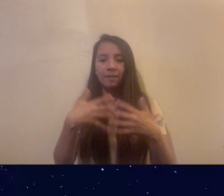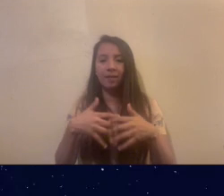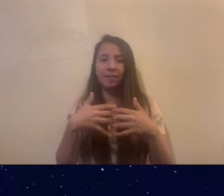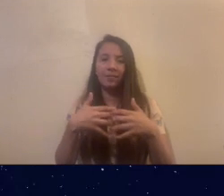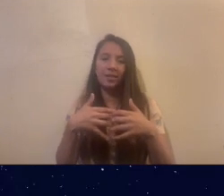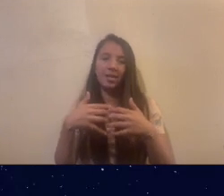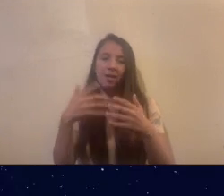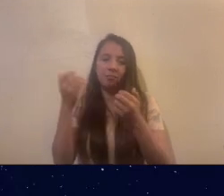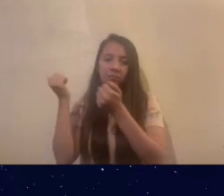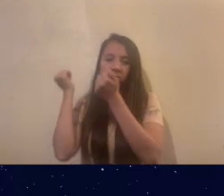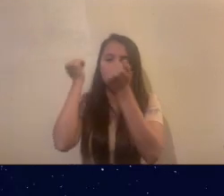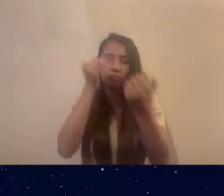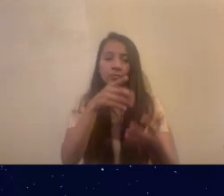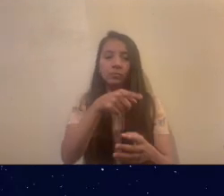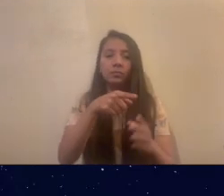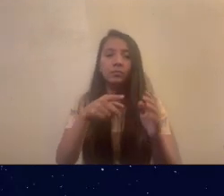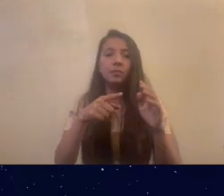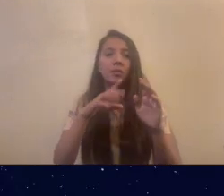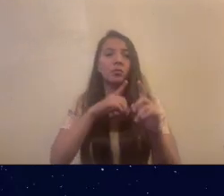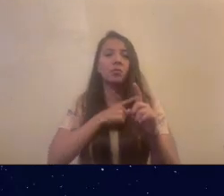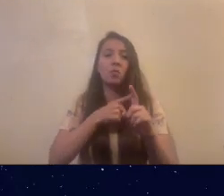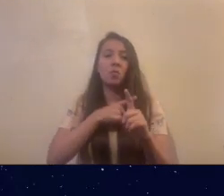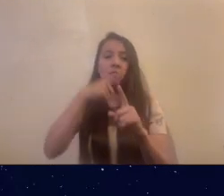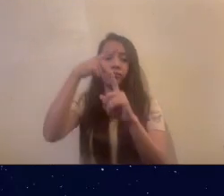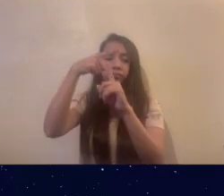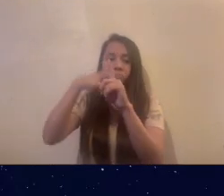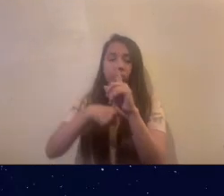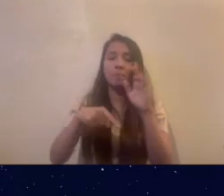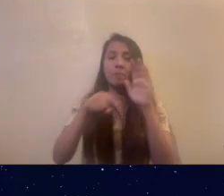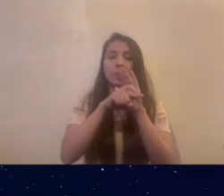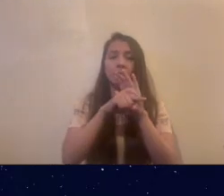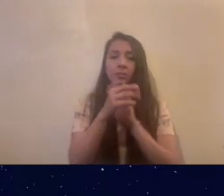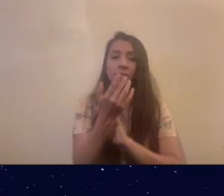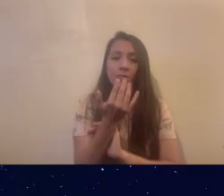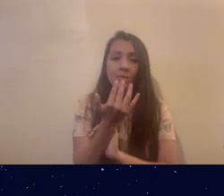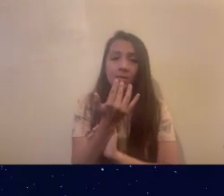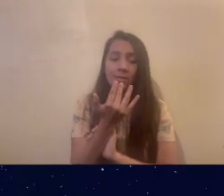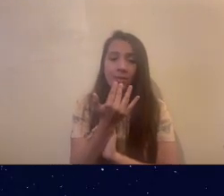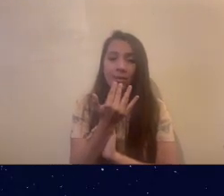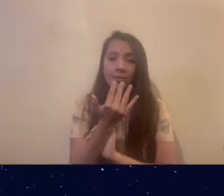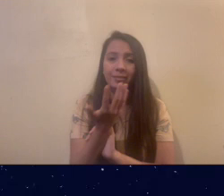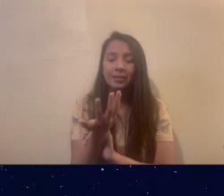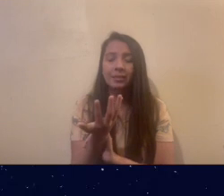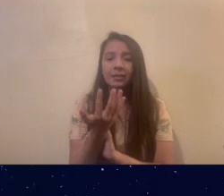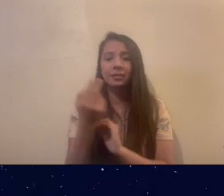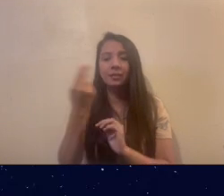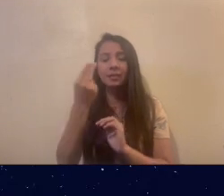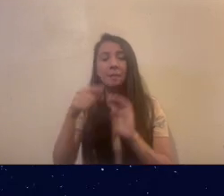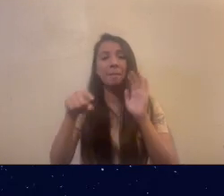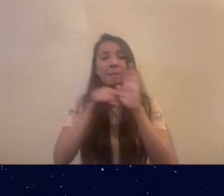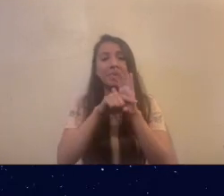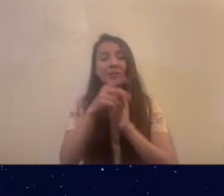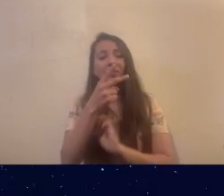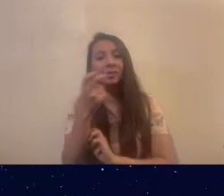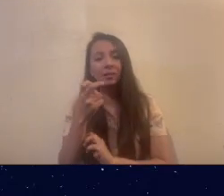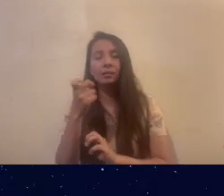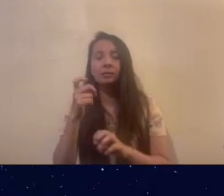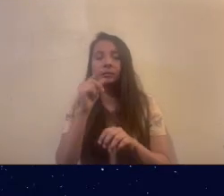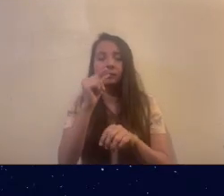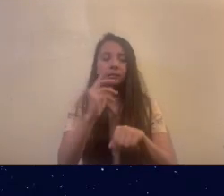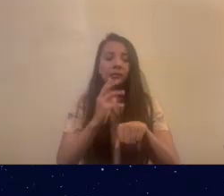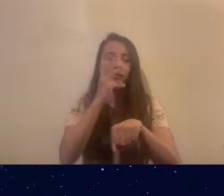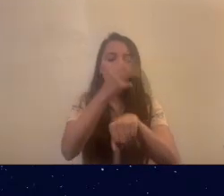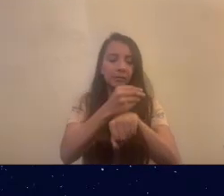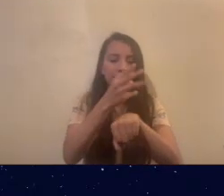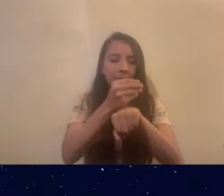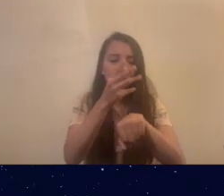de fábrica, llegaba solo hasta menos 50. Para llevarla a condiciones espaciales teníamos que llegar a menos 200. Entonces hicimos una adaptación de la cámara